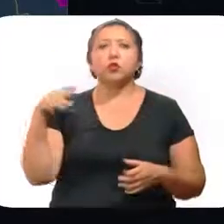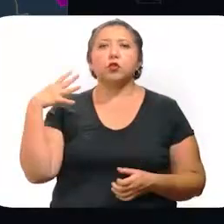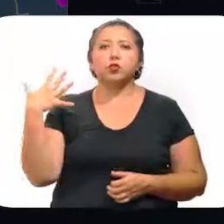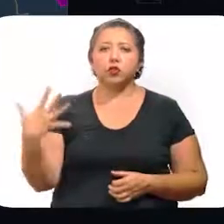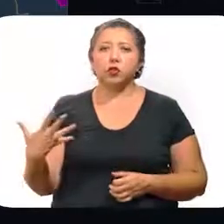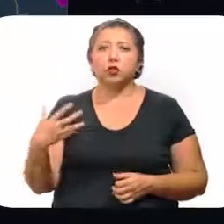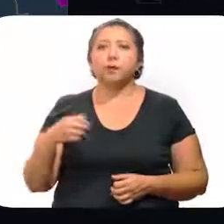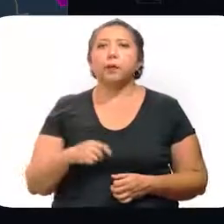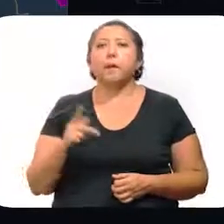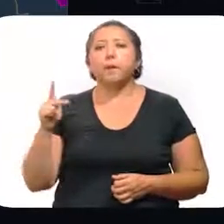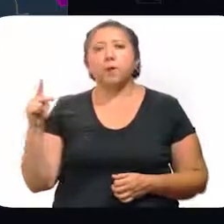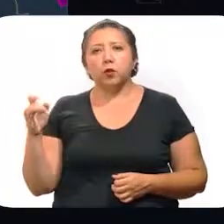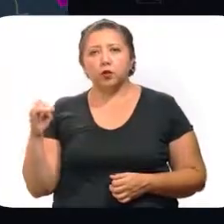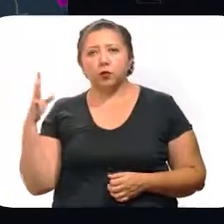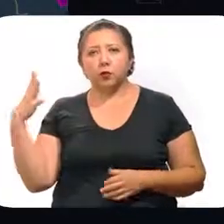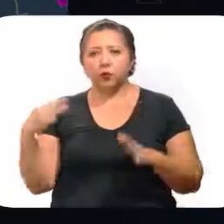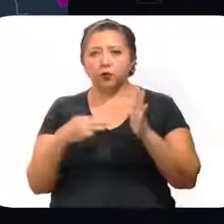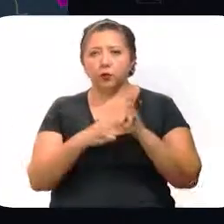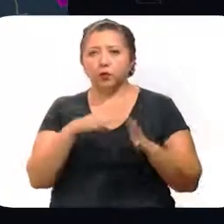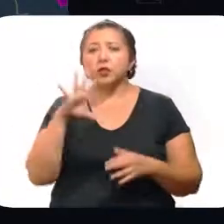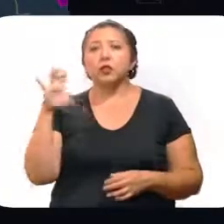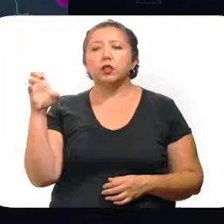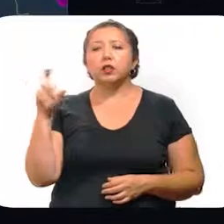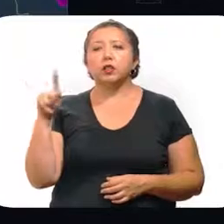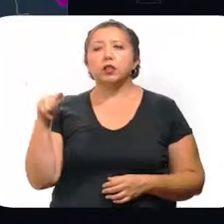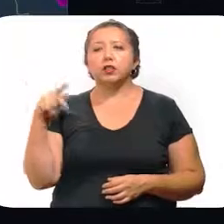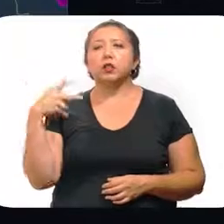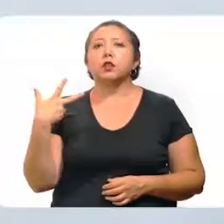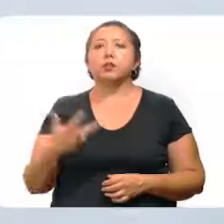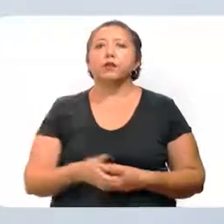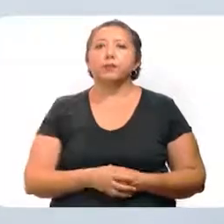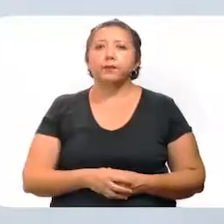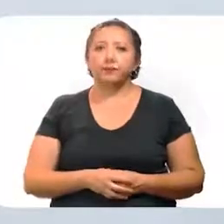2.885 y en la zona poniente 4.578.